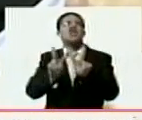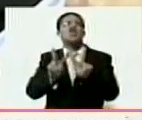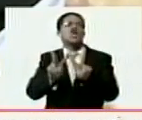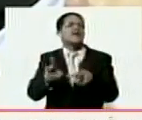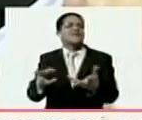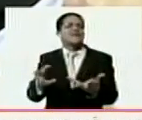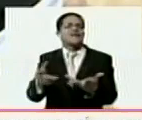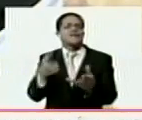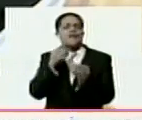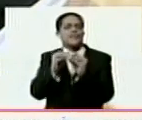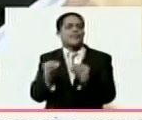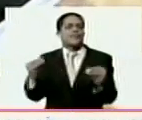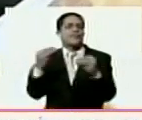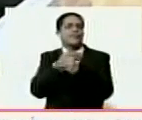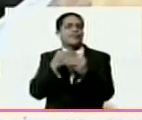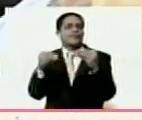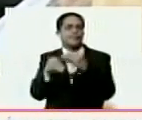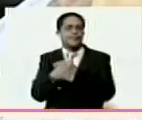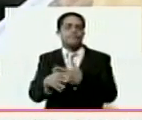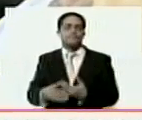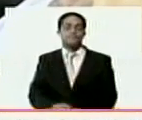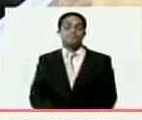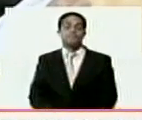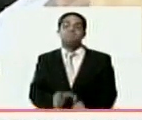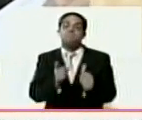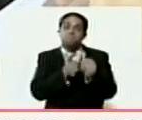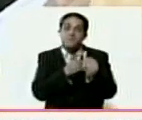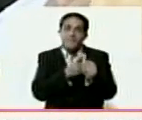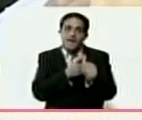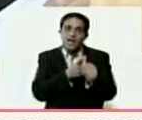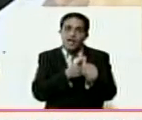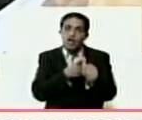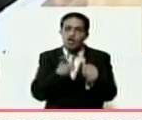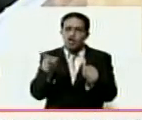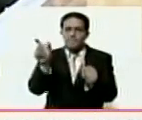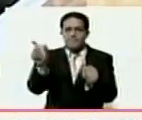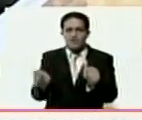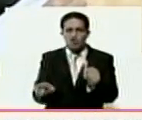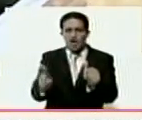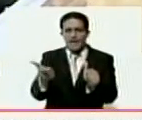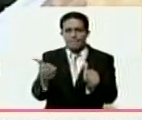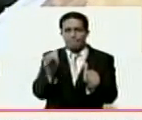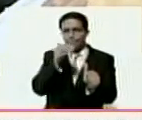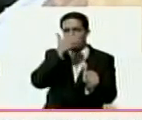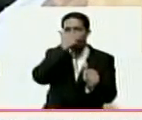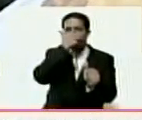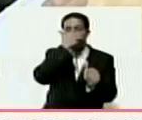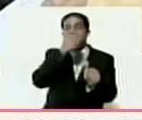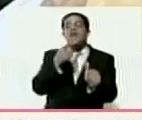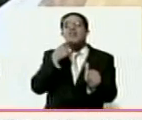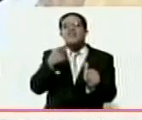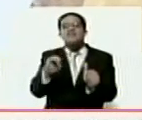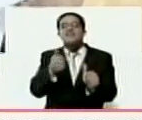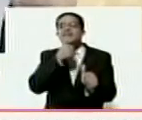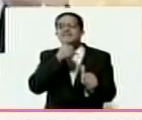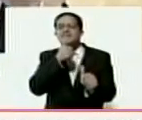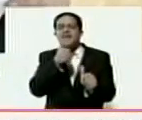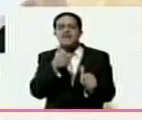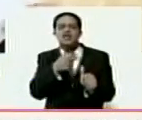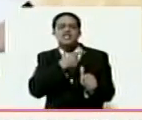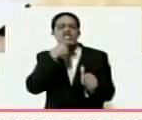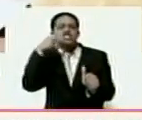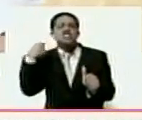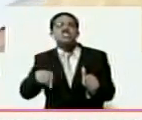occidental. Principalmente, obviamente, dice este vocero enmascarado, el involucramiento chino y ruso en